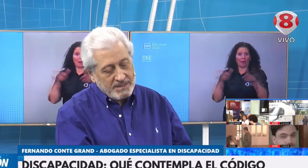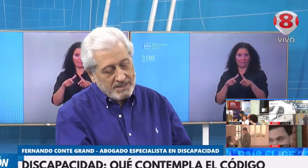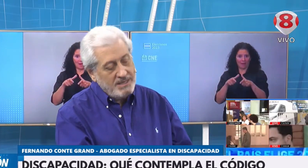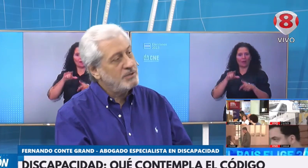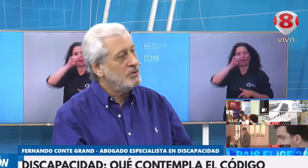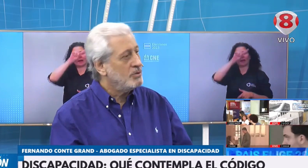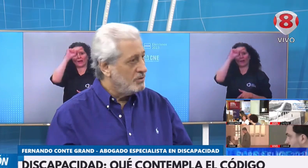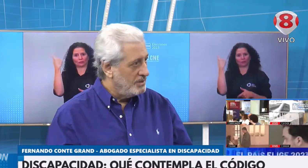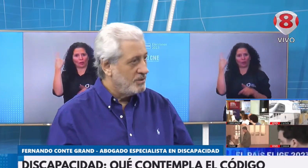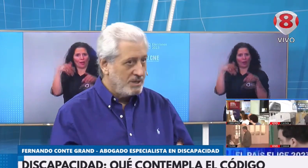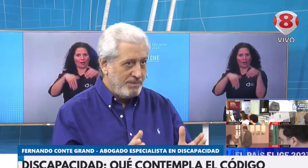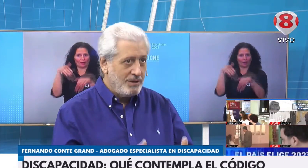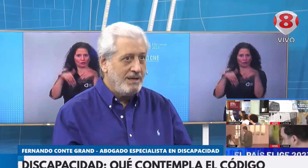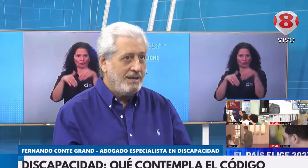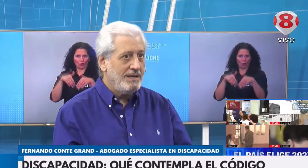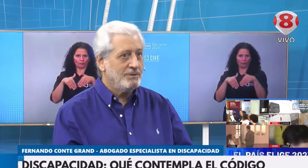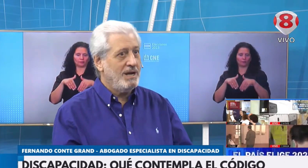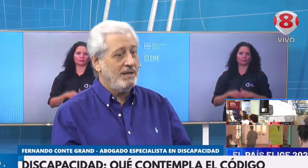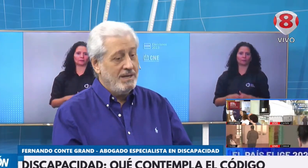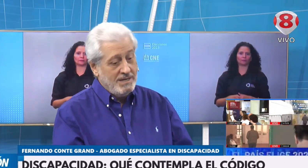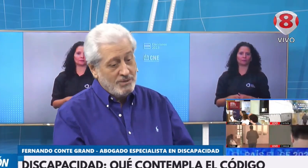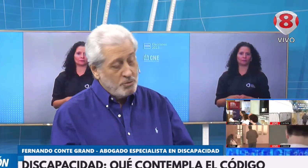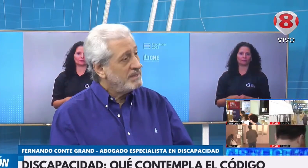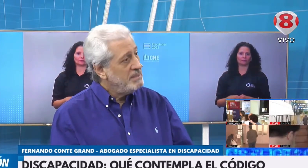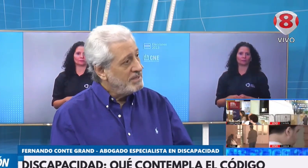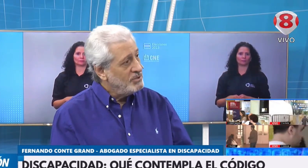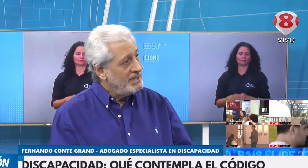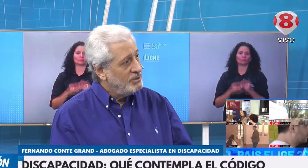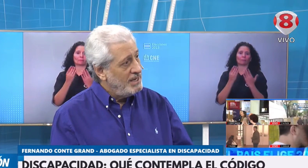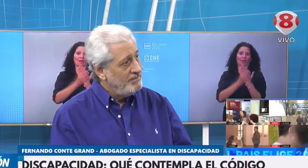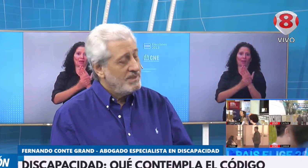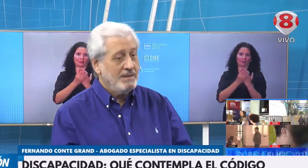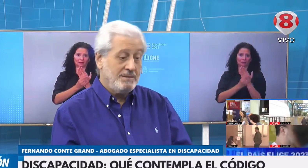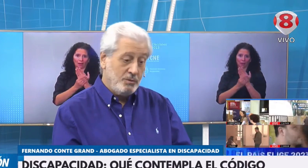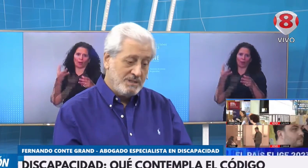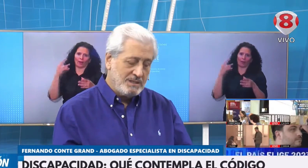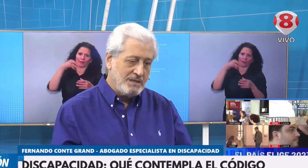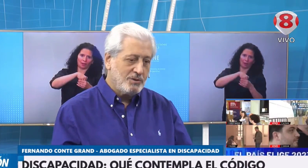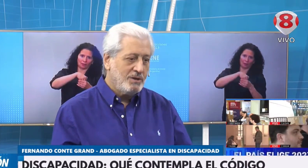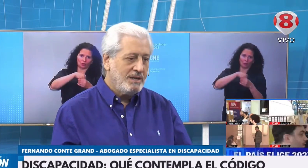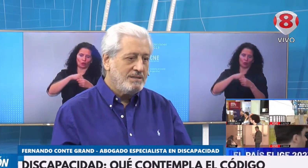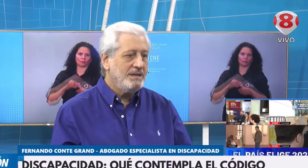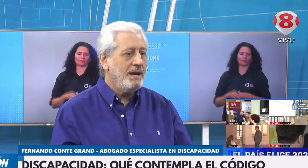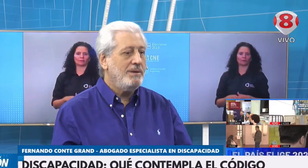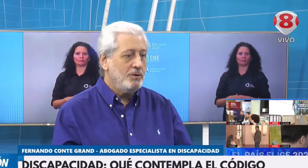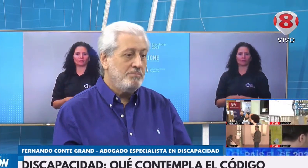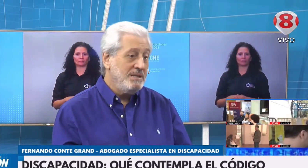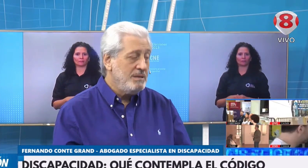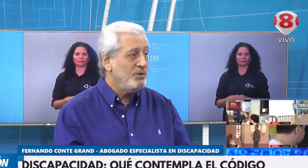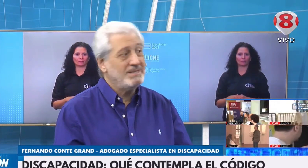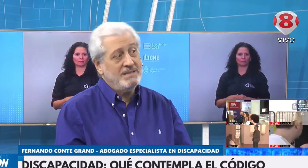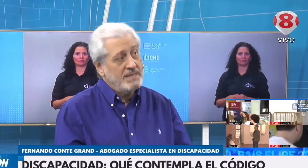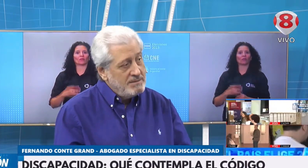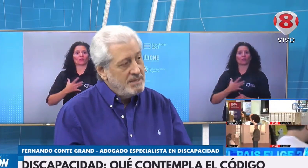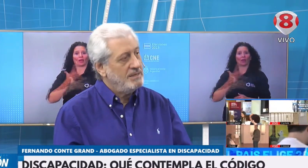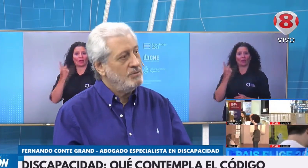expresamente tachada en rojo en los términos de las leyes electorales su participación electoral si estuviese tachada en rojo quiere decir que ha habido en